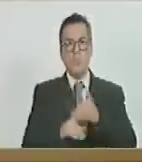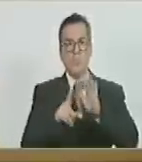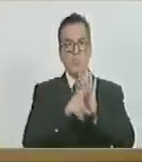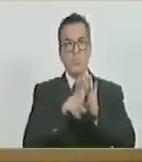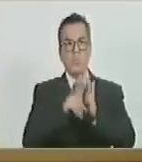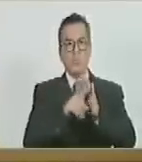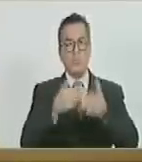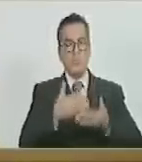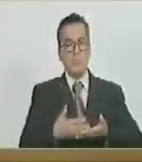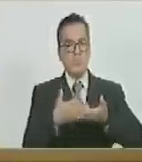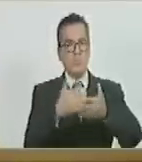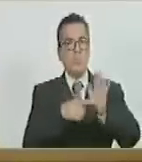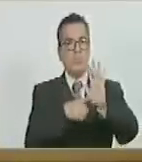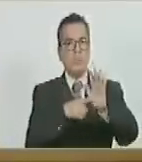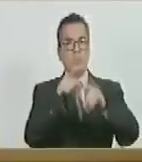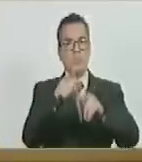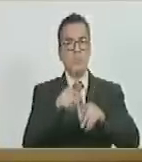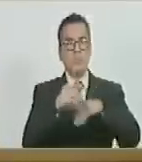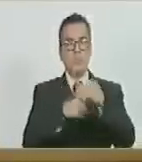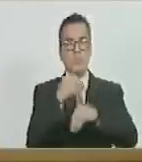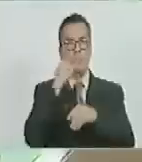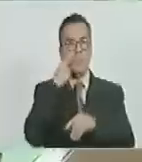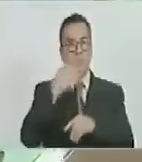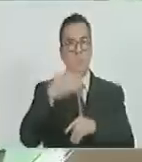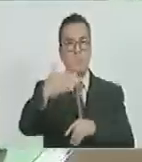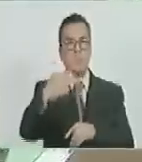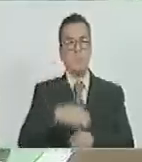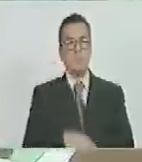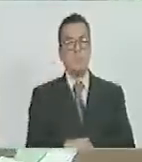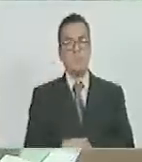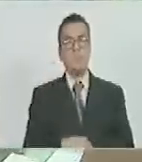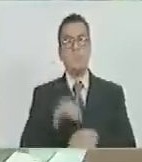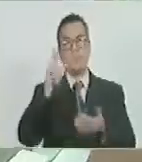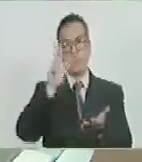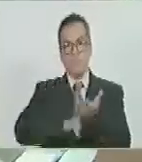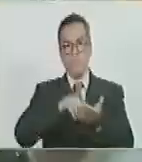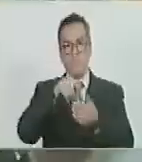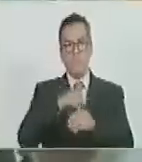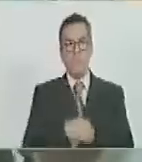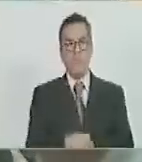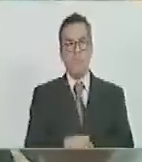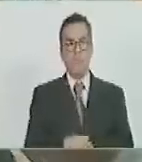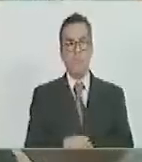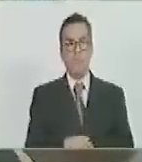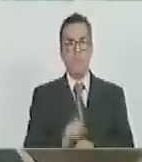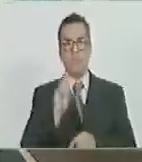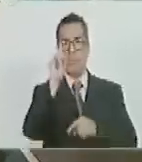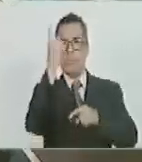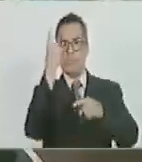día presentado, síganse manifestando con la señal de costumbre. Queda aprobado.